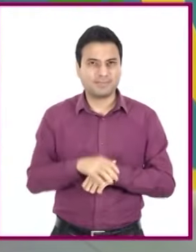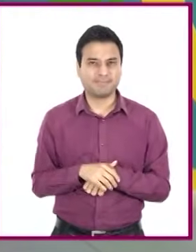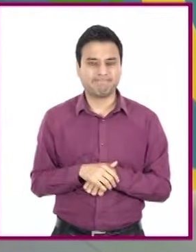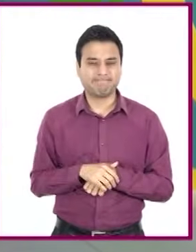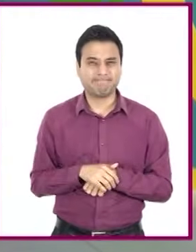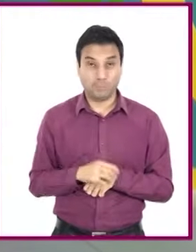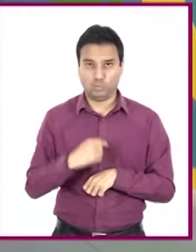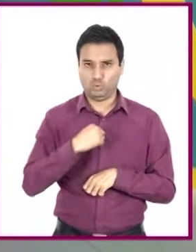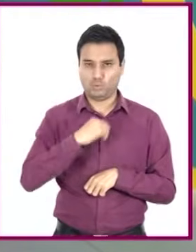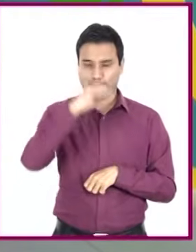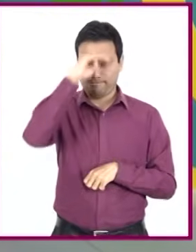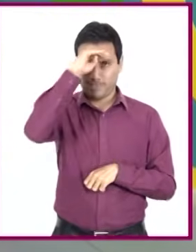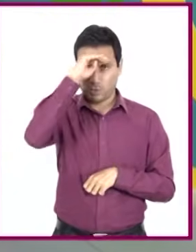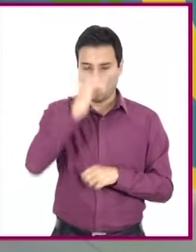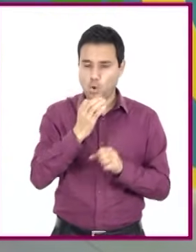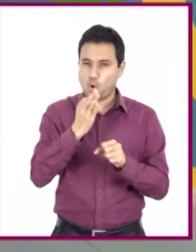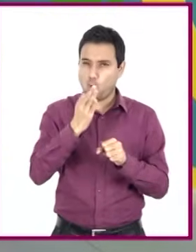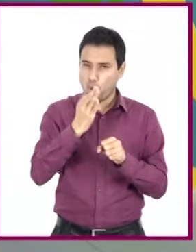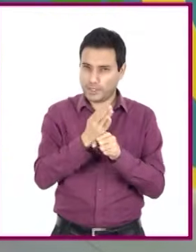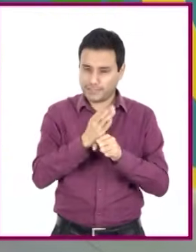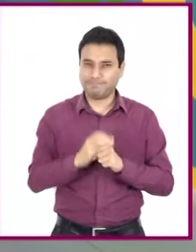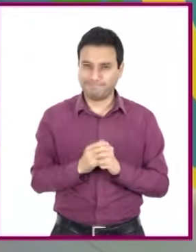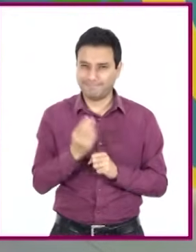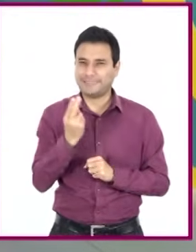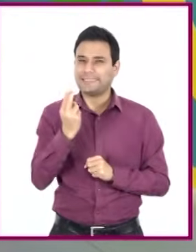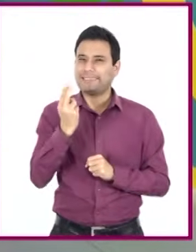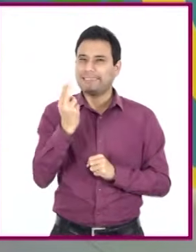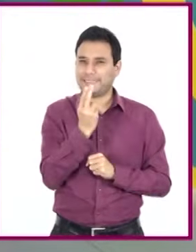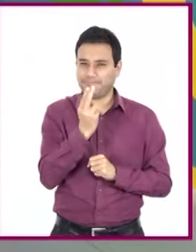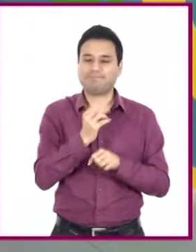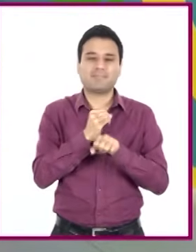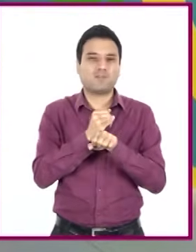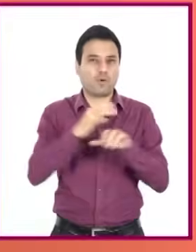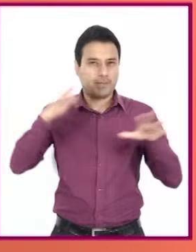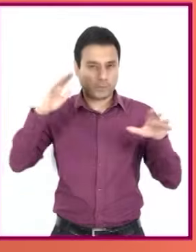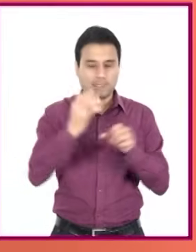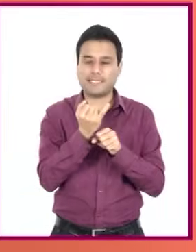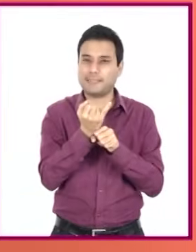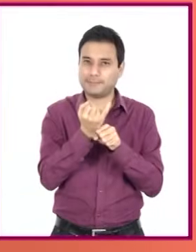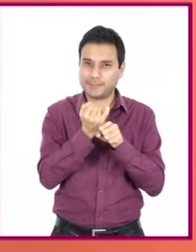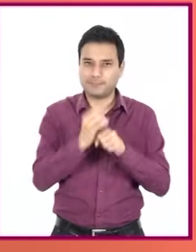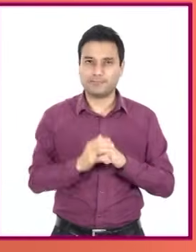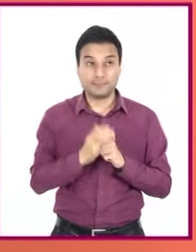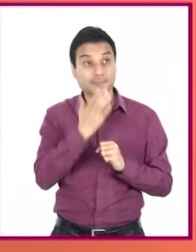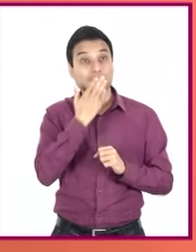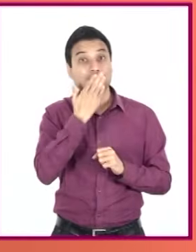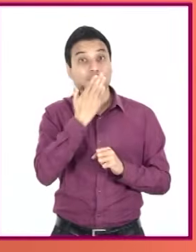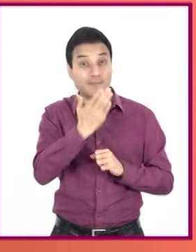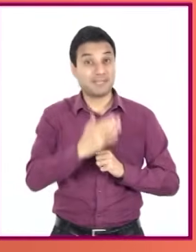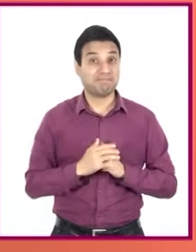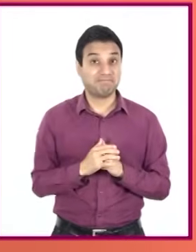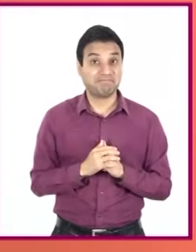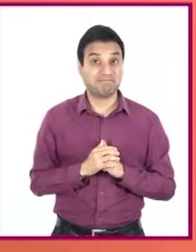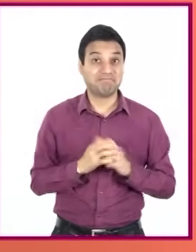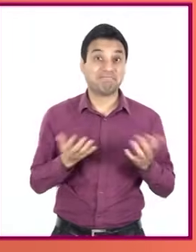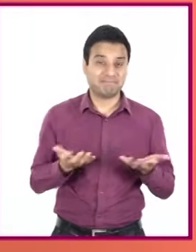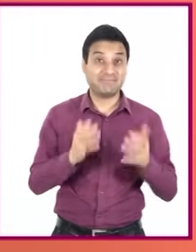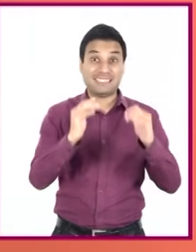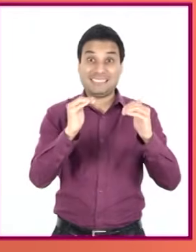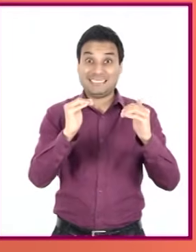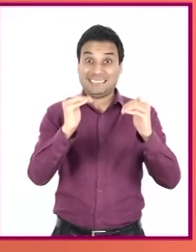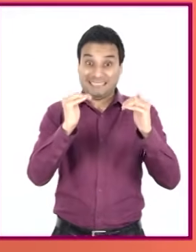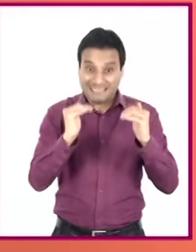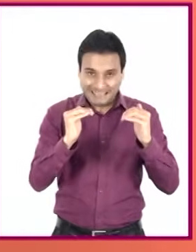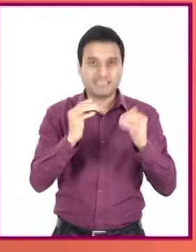que me parece que es momento ideal de buscar información. Muy bien. Lo siguiente es buscar